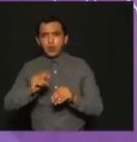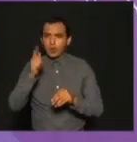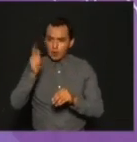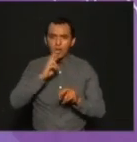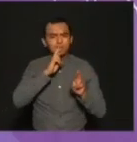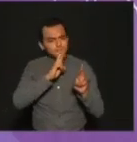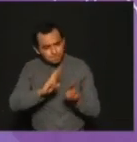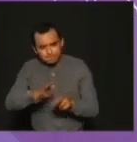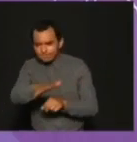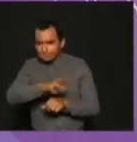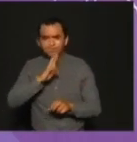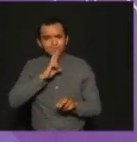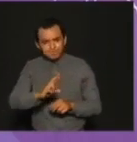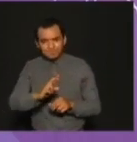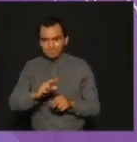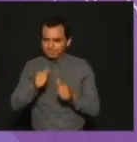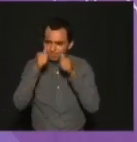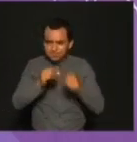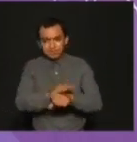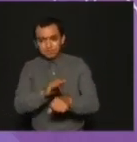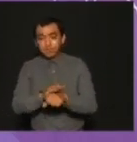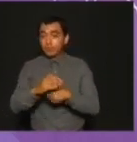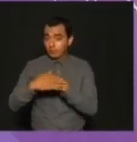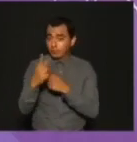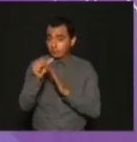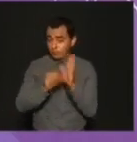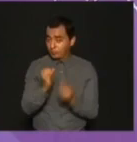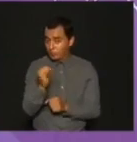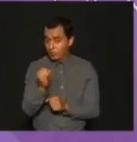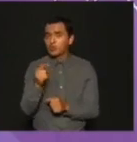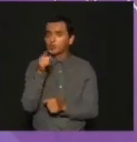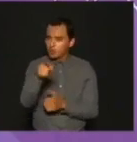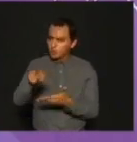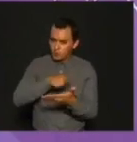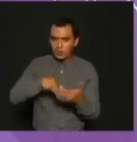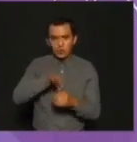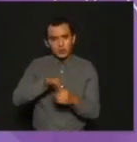a quienes más lo necesitan. Este 2 de junio, sal a votar y vamos a ganar la elección.